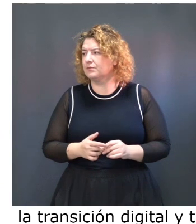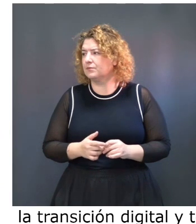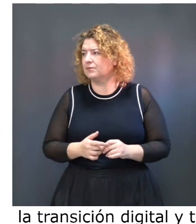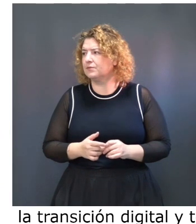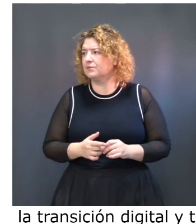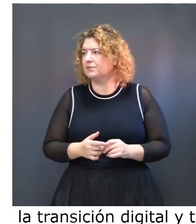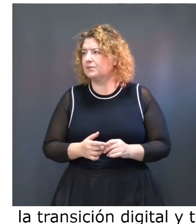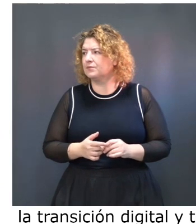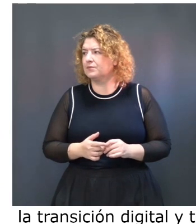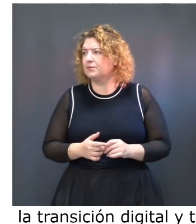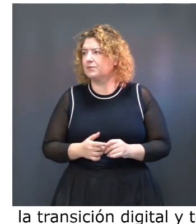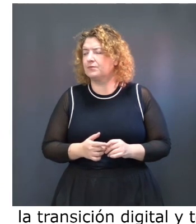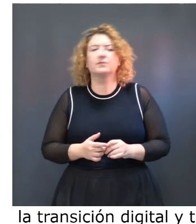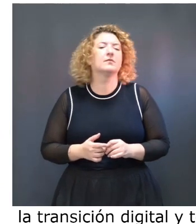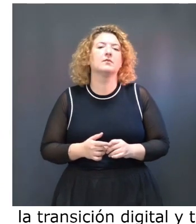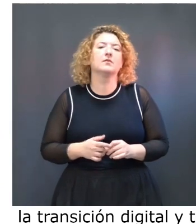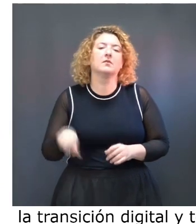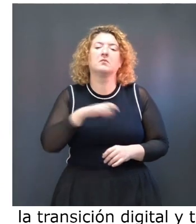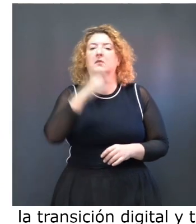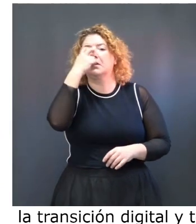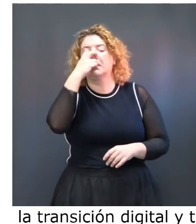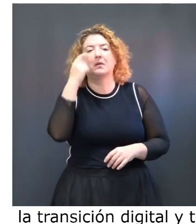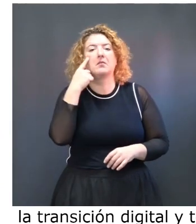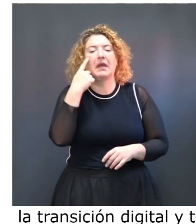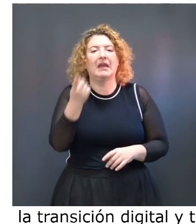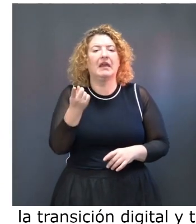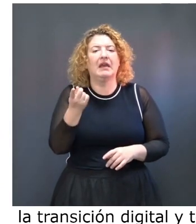nosotros tenemos para quien quiera ver un poco cuál es la